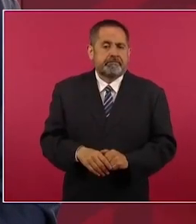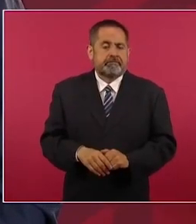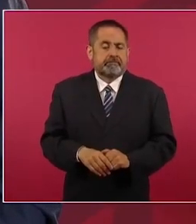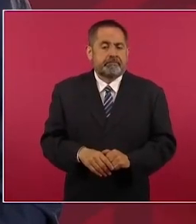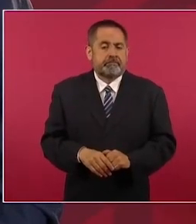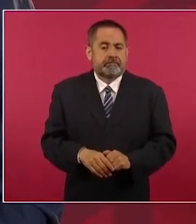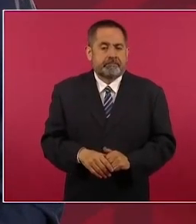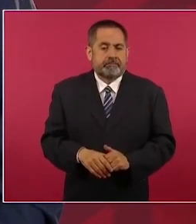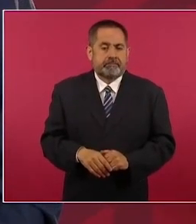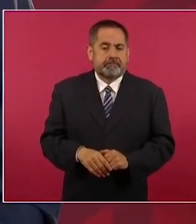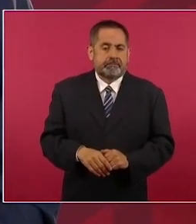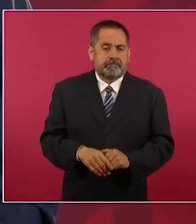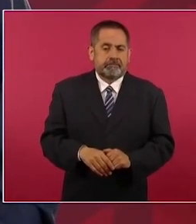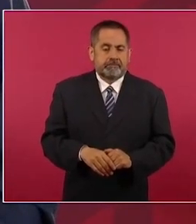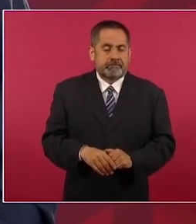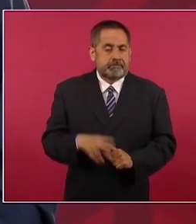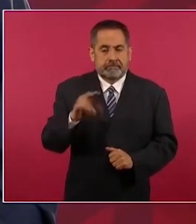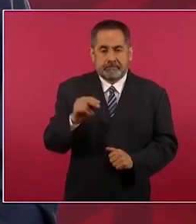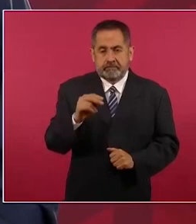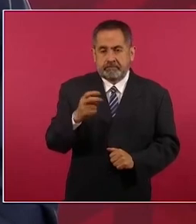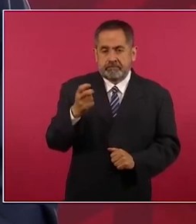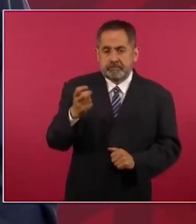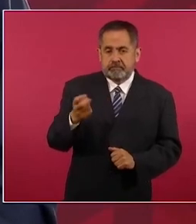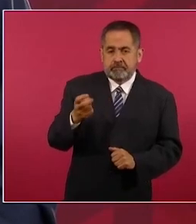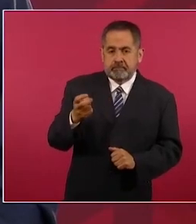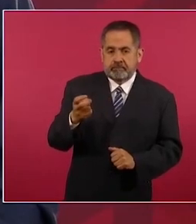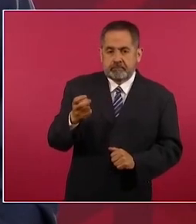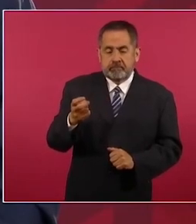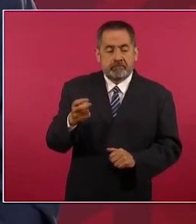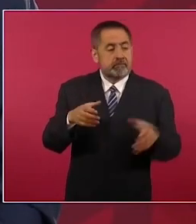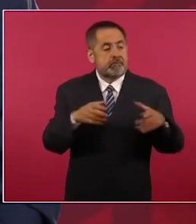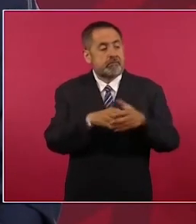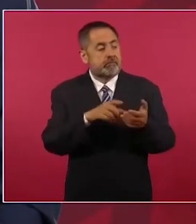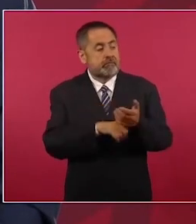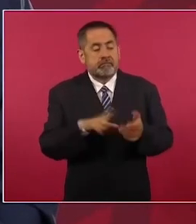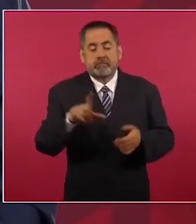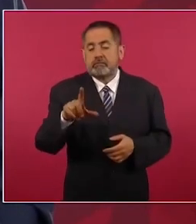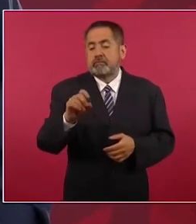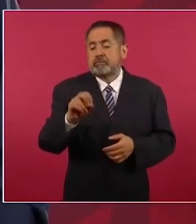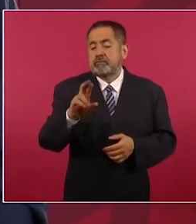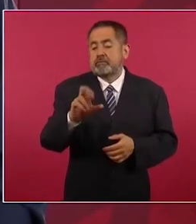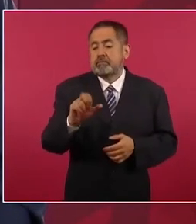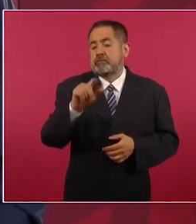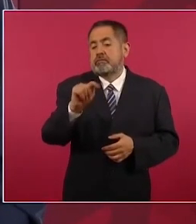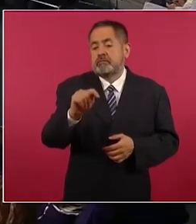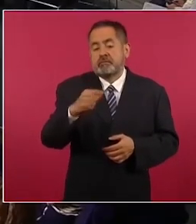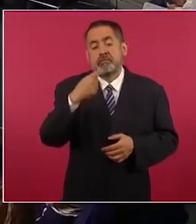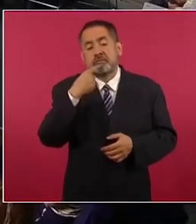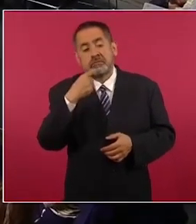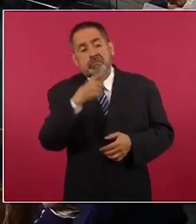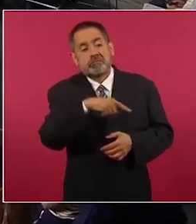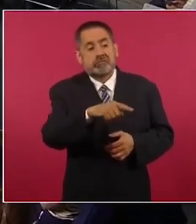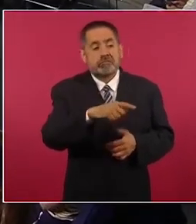No eso que dijo Loret de Mola, de que estaba la gente tan molesta con los